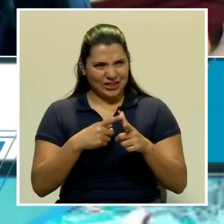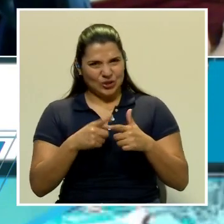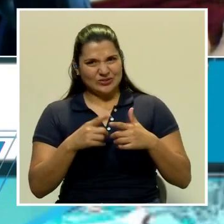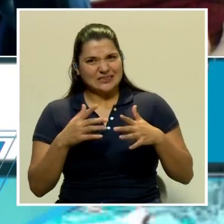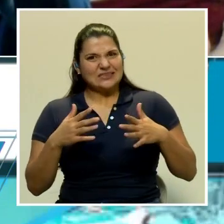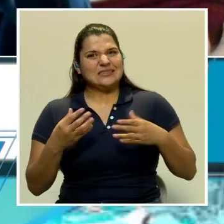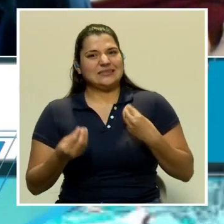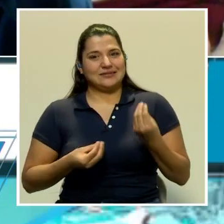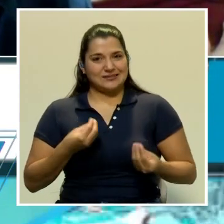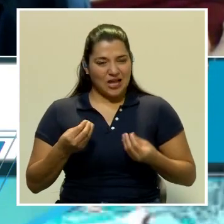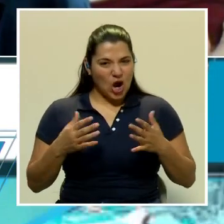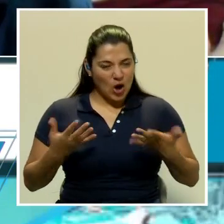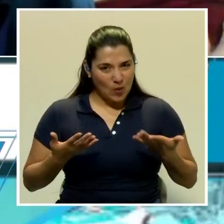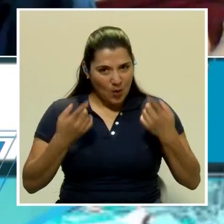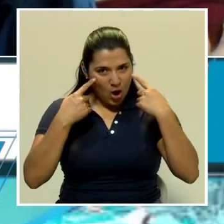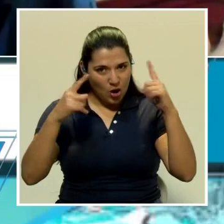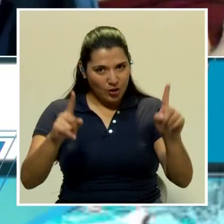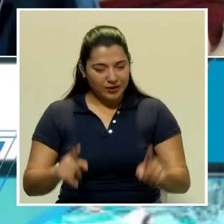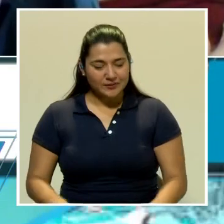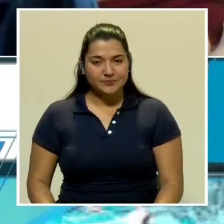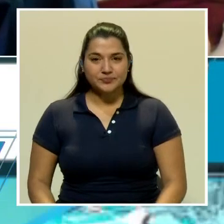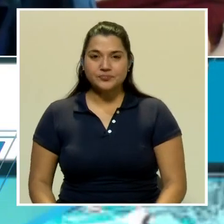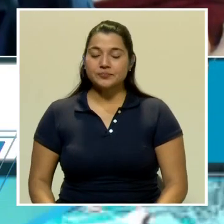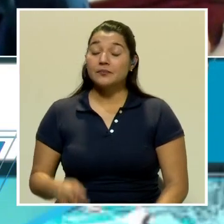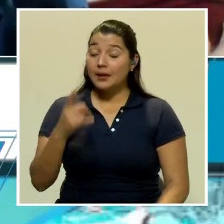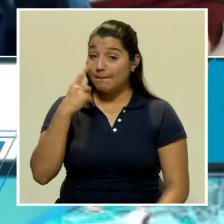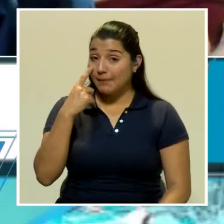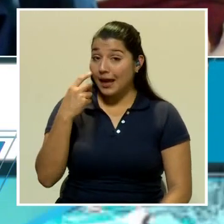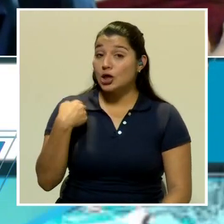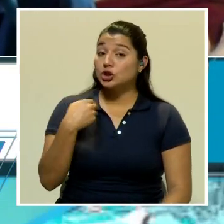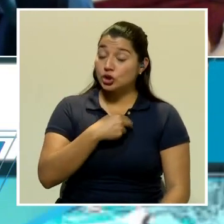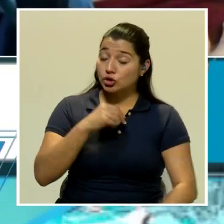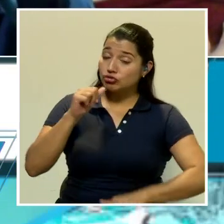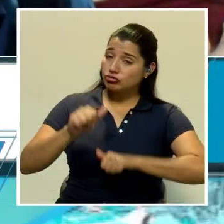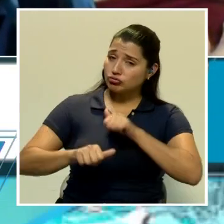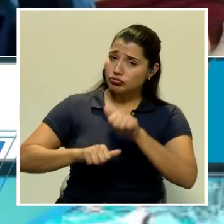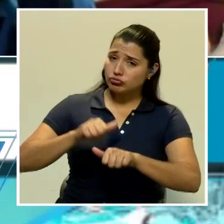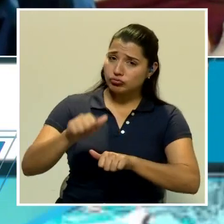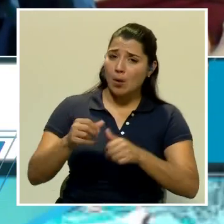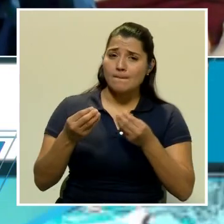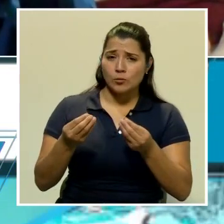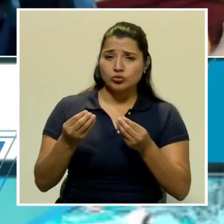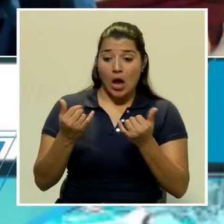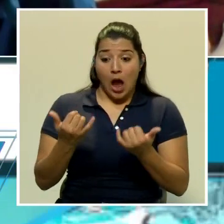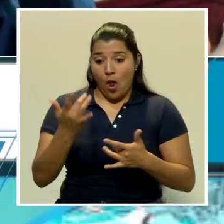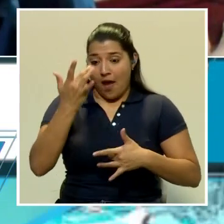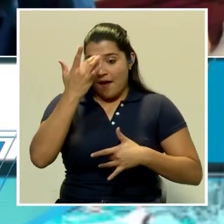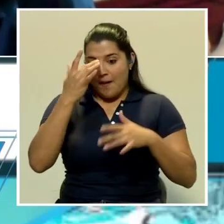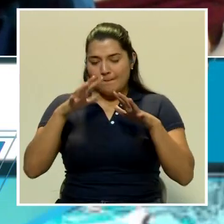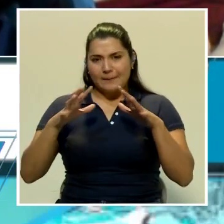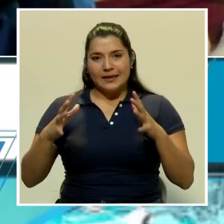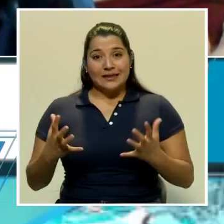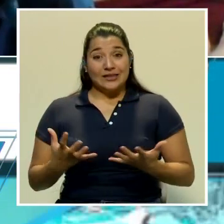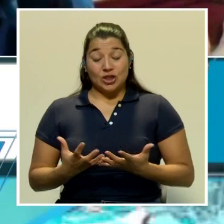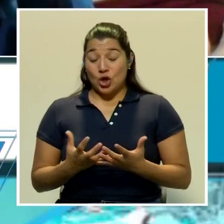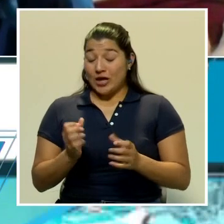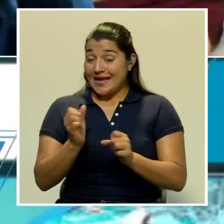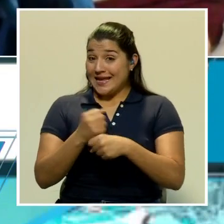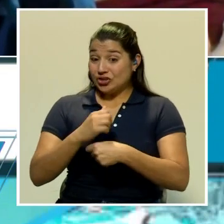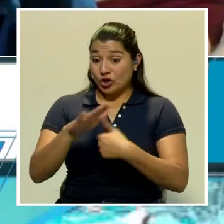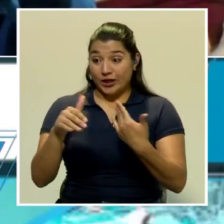hacemos? Sí, mire, hemos hecho un gran esfuerzo y esta pandemia también fue un remesón para todos